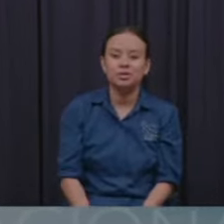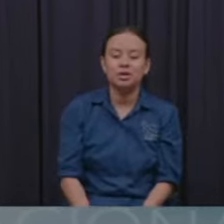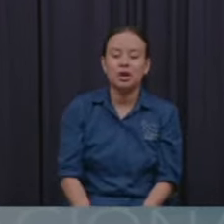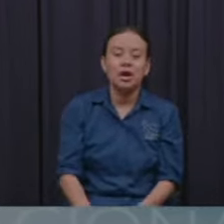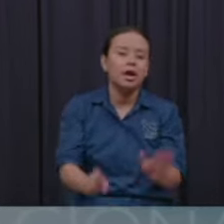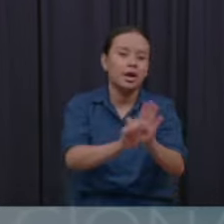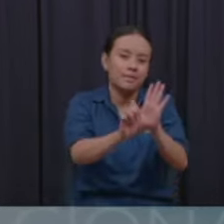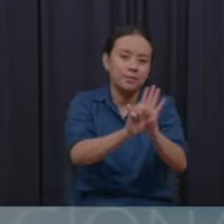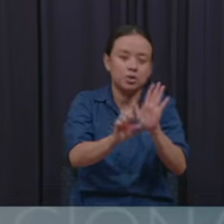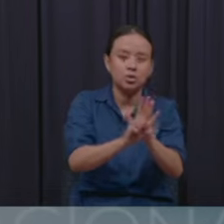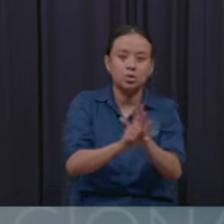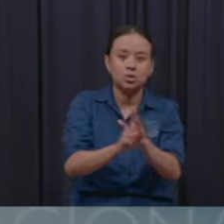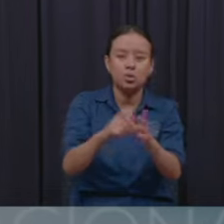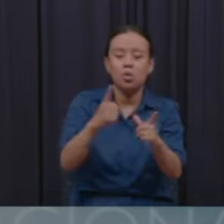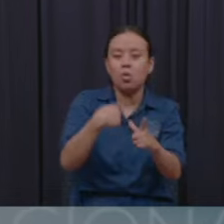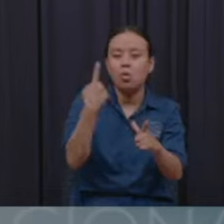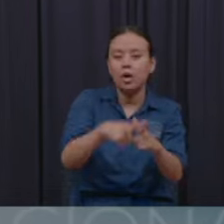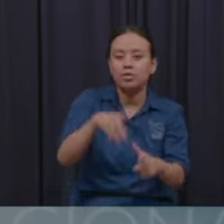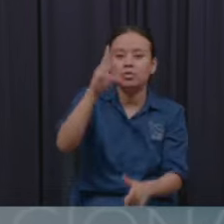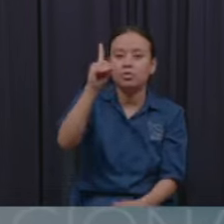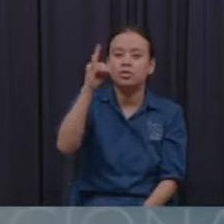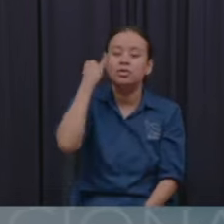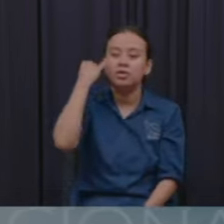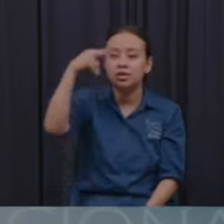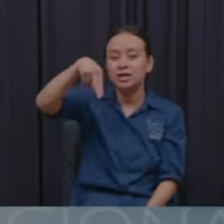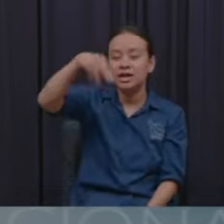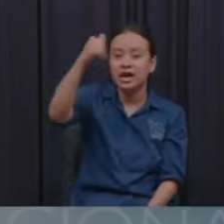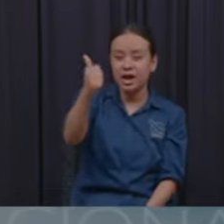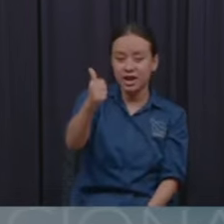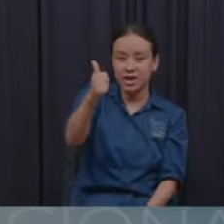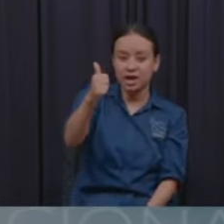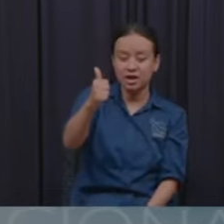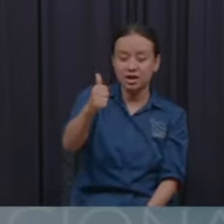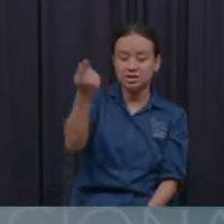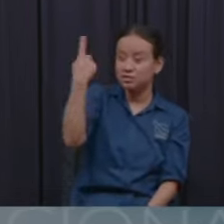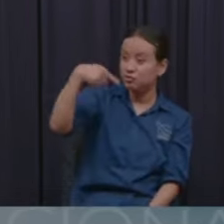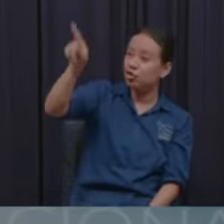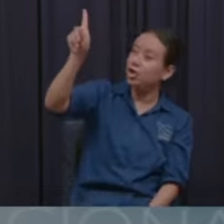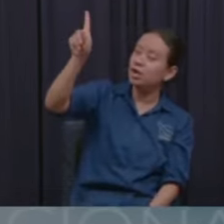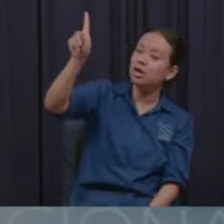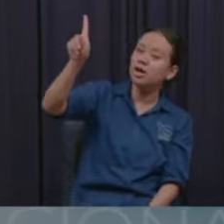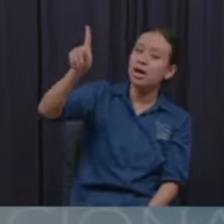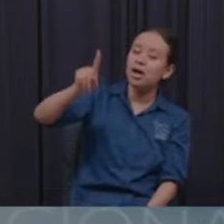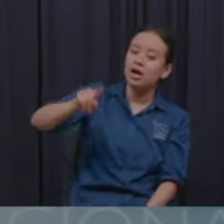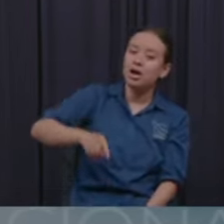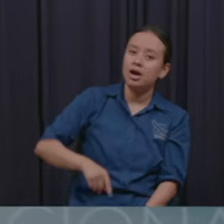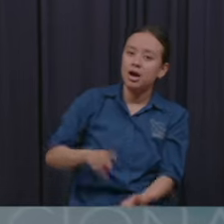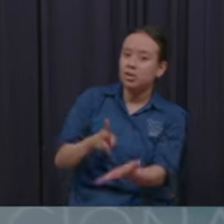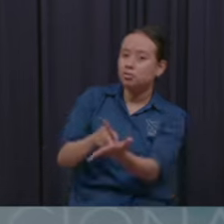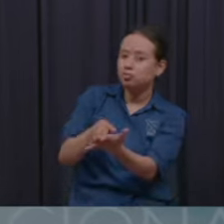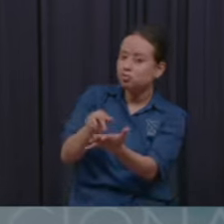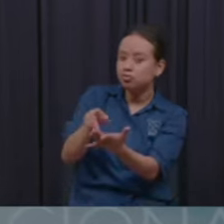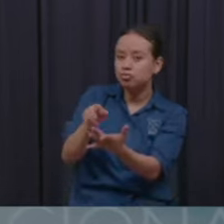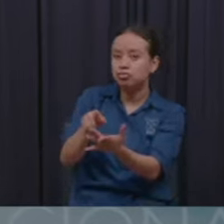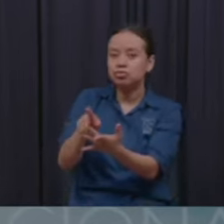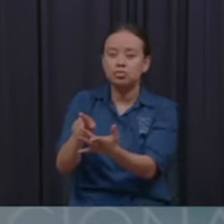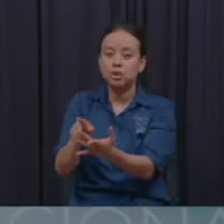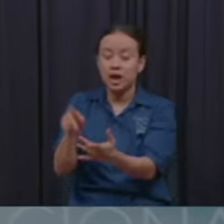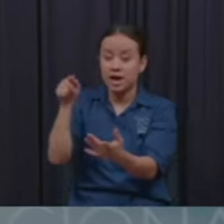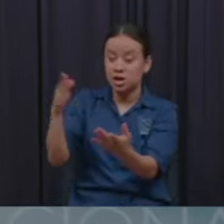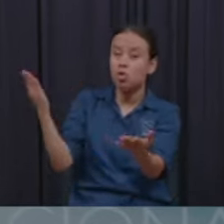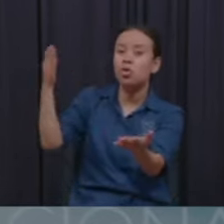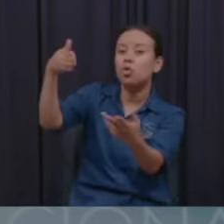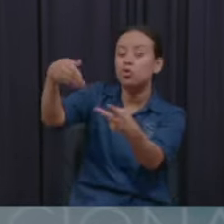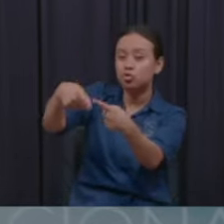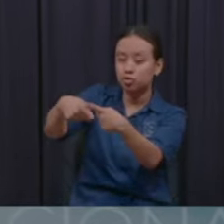ejemplo, cuando Dina se fue a recorrer la tierra, dice la Biblia que llegó un momento que se encontró con un hombre